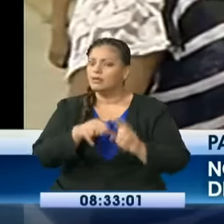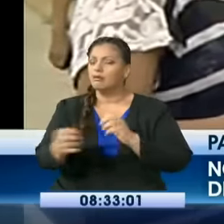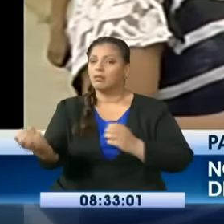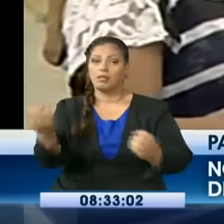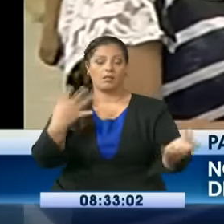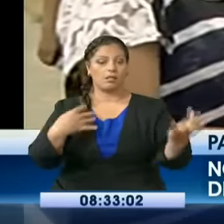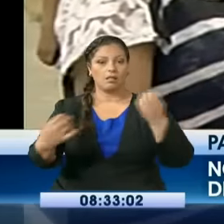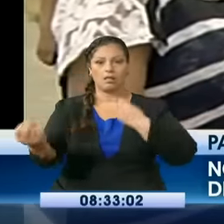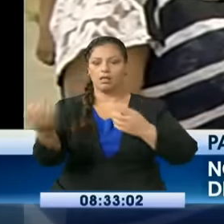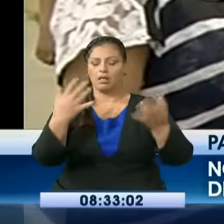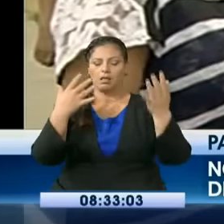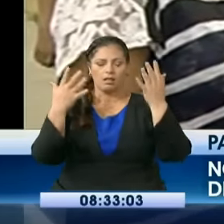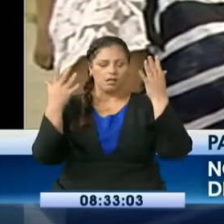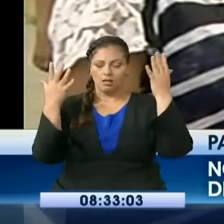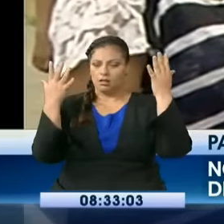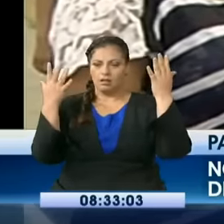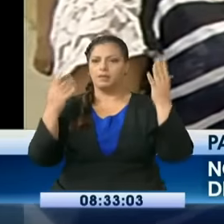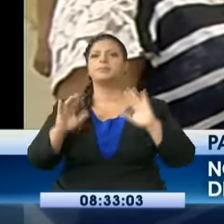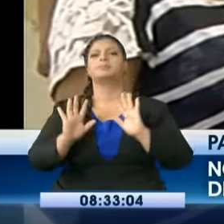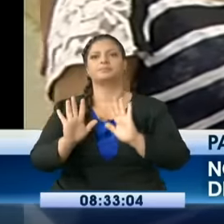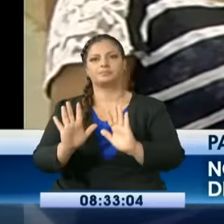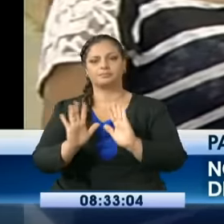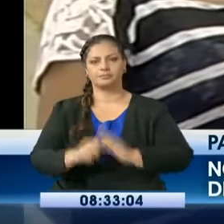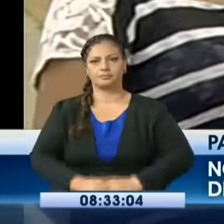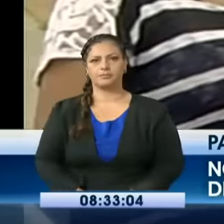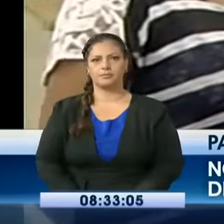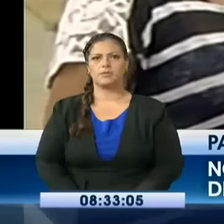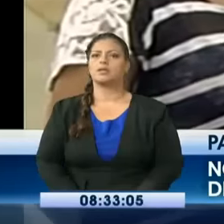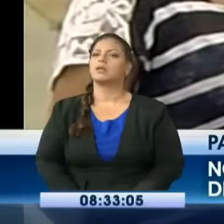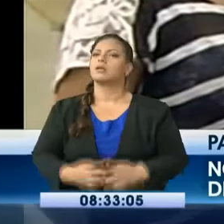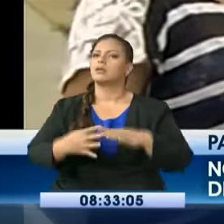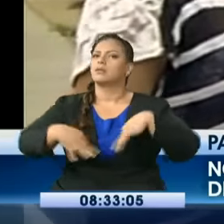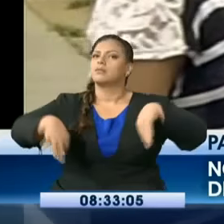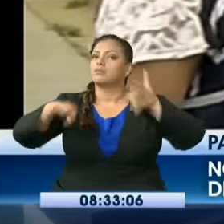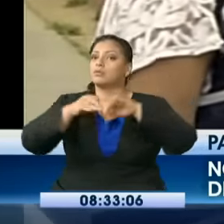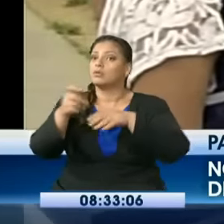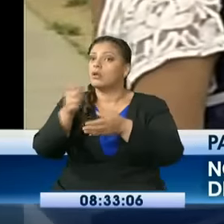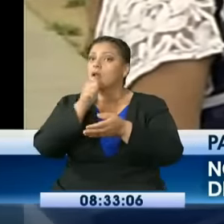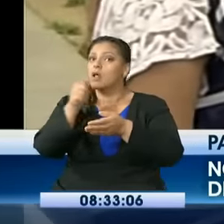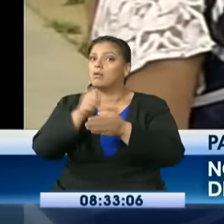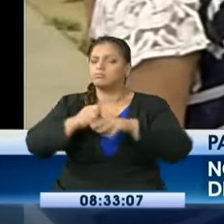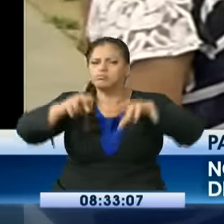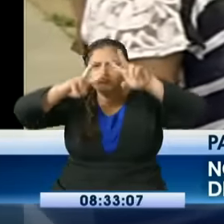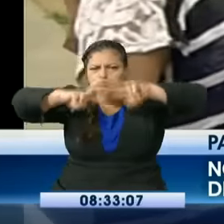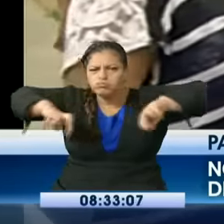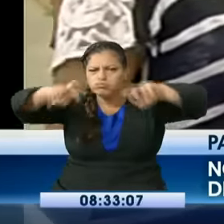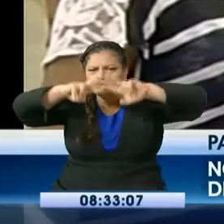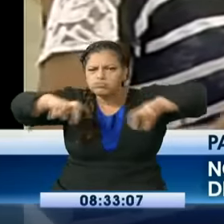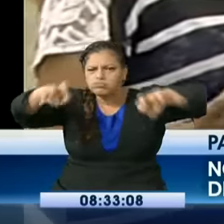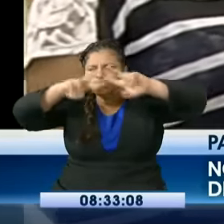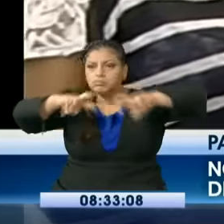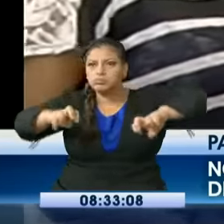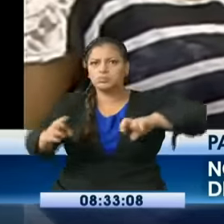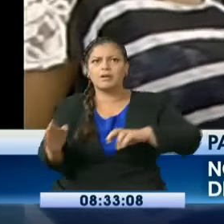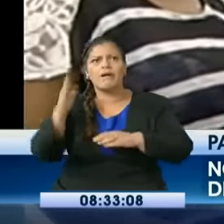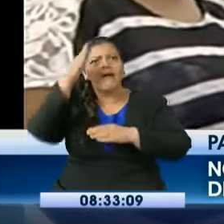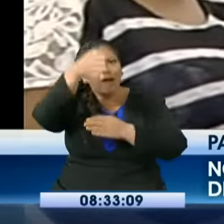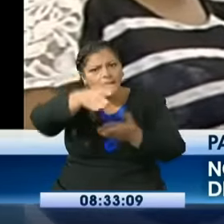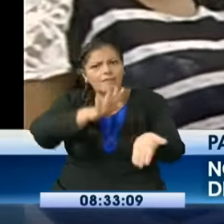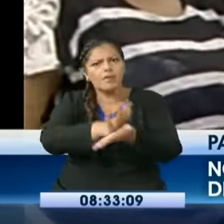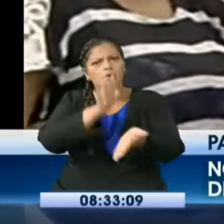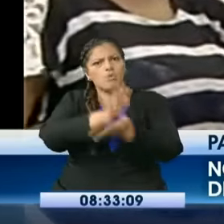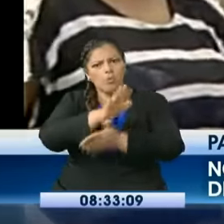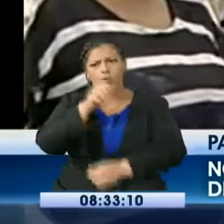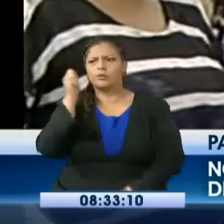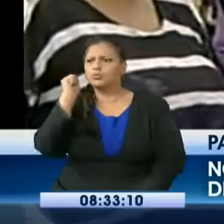cosas que la verdad yo no sé qué tan cierto es y qué tan no. Yo quiero que la prensa haga una investigación, llegue hasta la puerta de la escuela, revise, mire qué tan factible es, y si